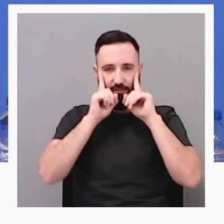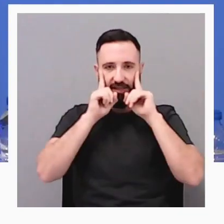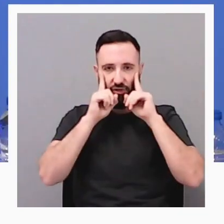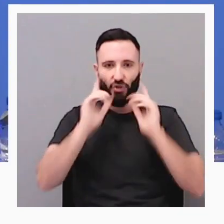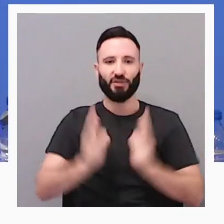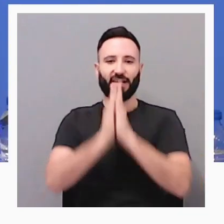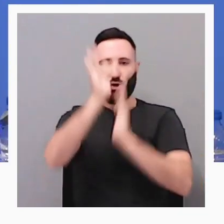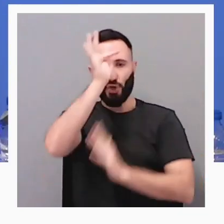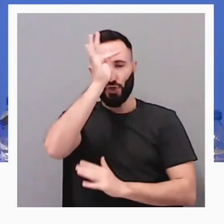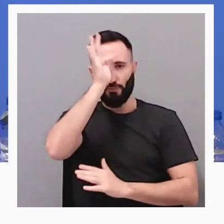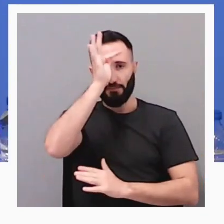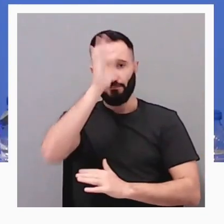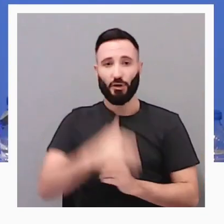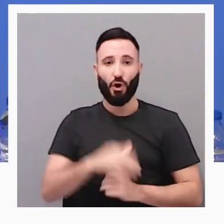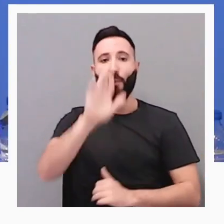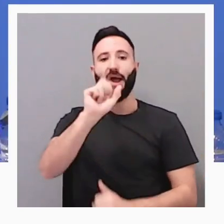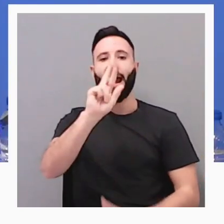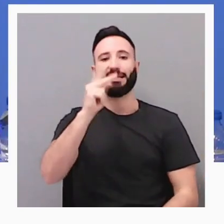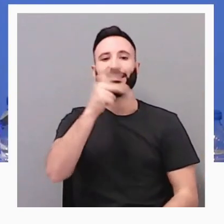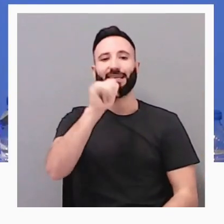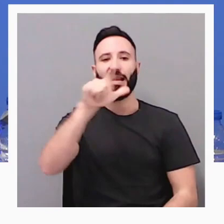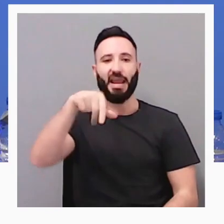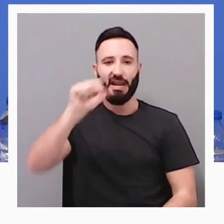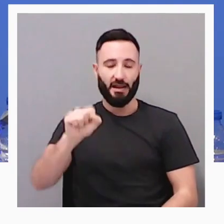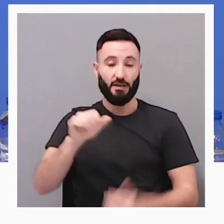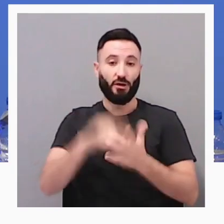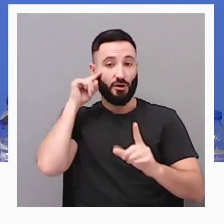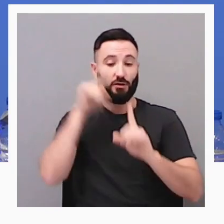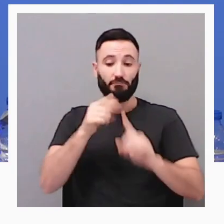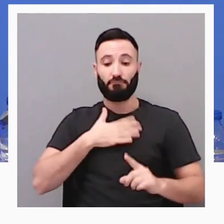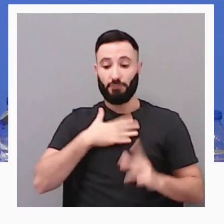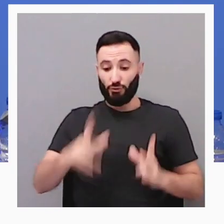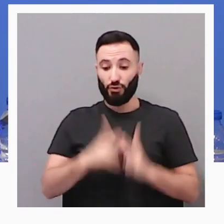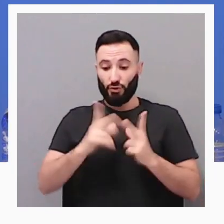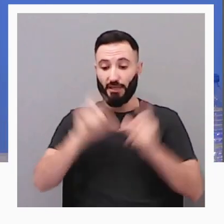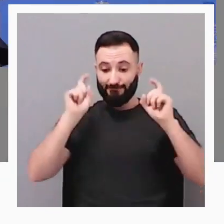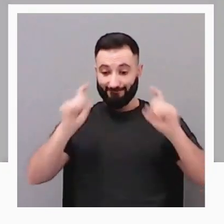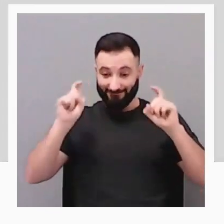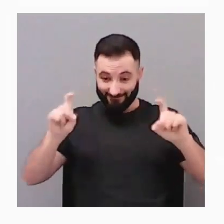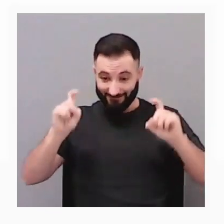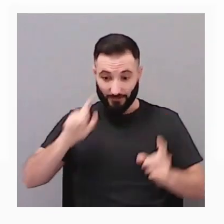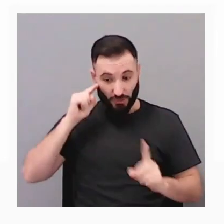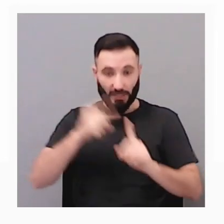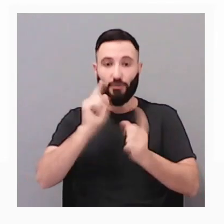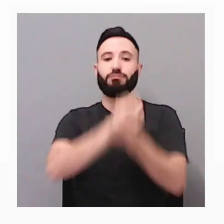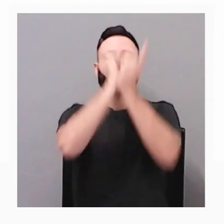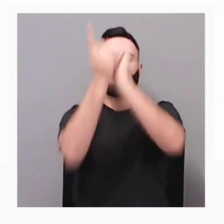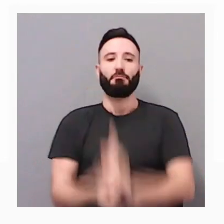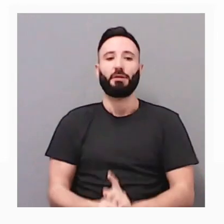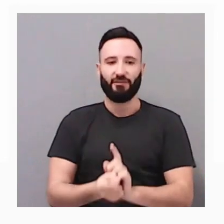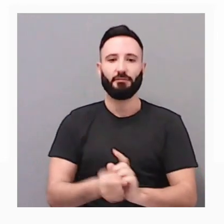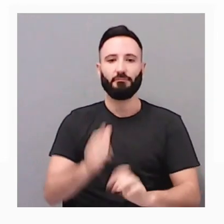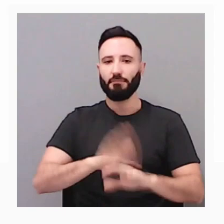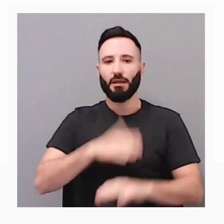sido enseñar para cambiar la sociedad. Nosotros tenemos ese gran objetivo en la mente desde que